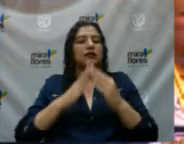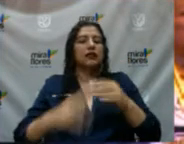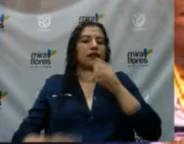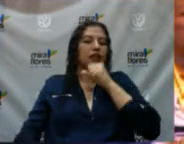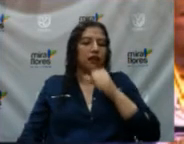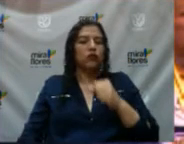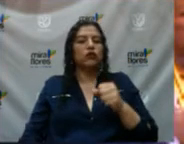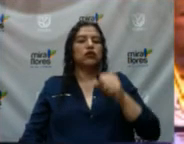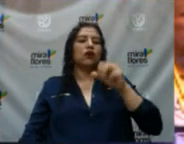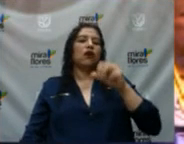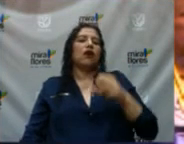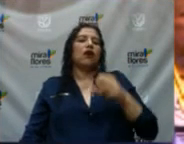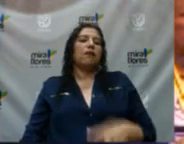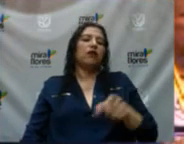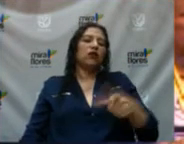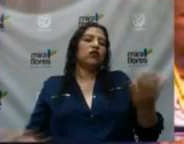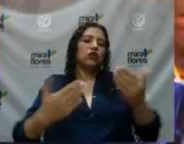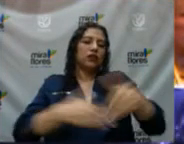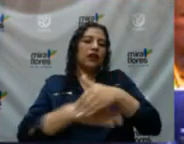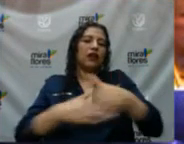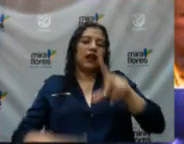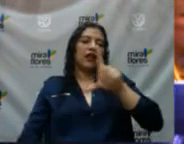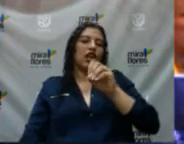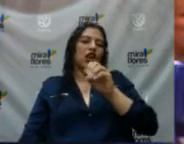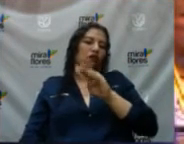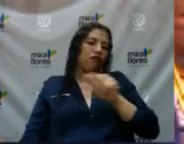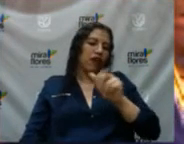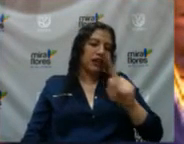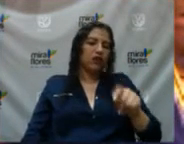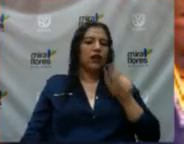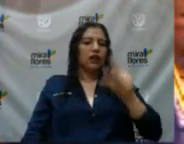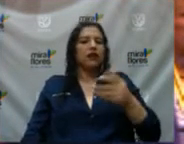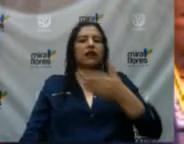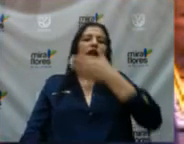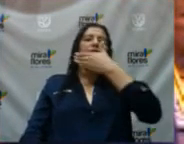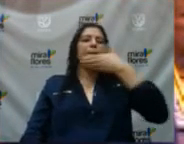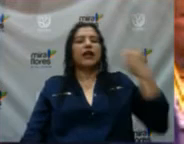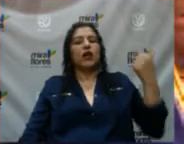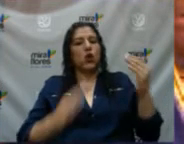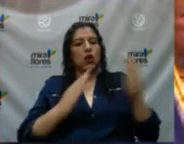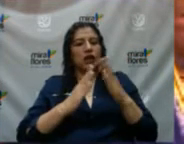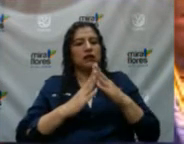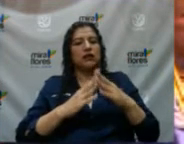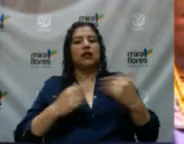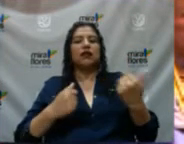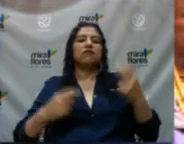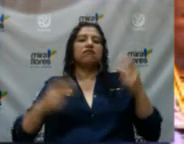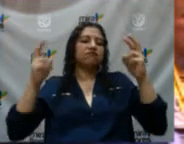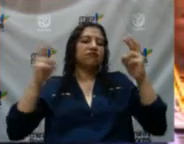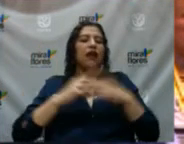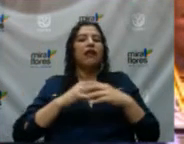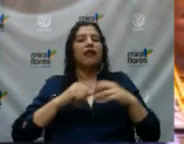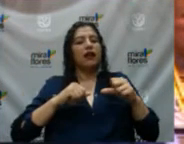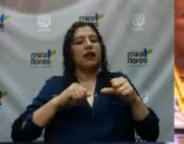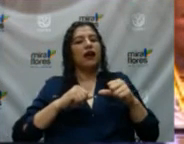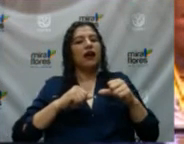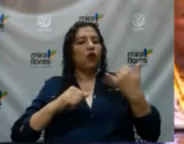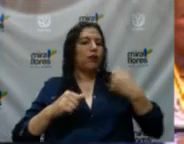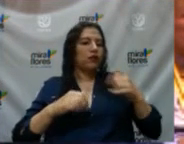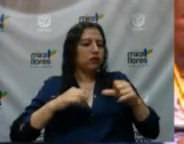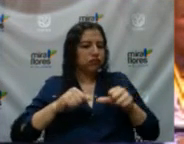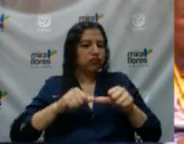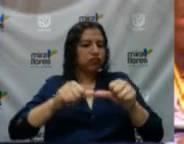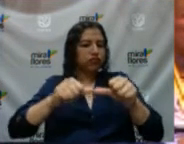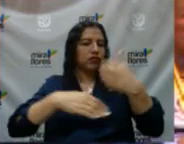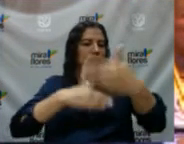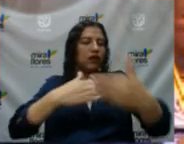de Santa Cruz, en la calle Tovar. Esa será la mejor casa de la juventud prolongada. Una de las más modernas del